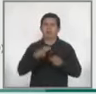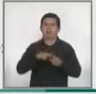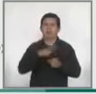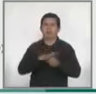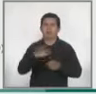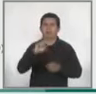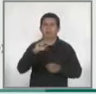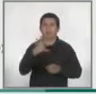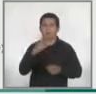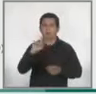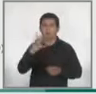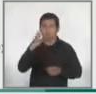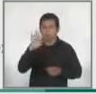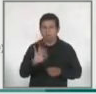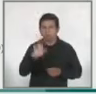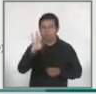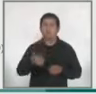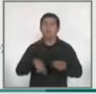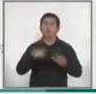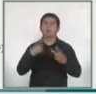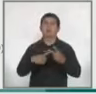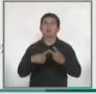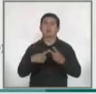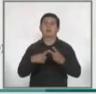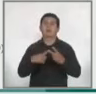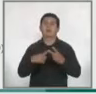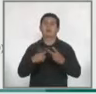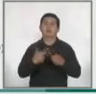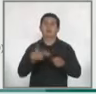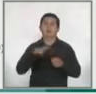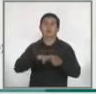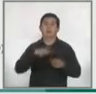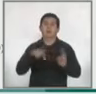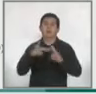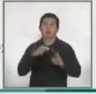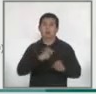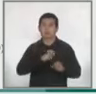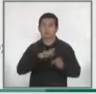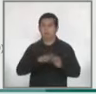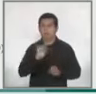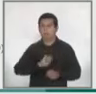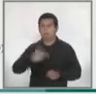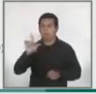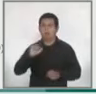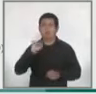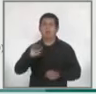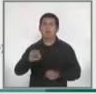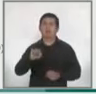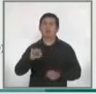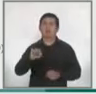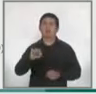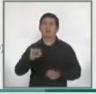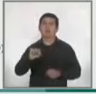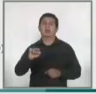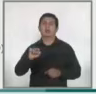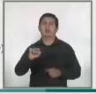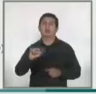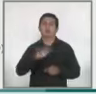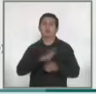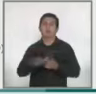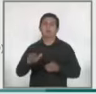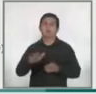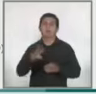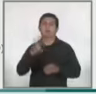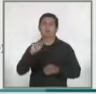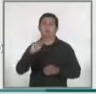de 35.4%. El Hospital Regional de Alta Especialidad de Oaxaca tiene una ocupación